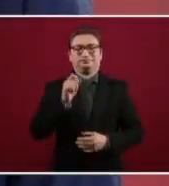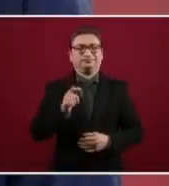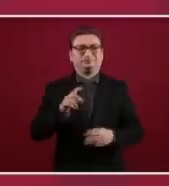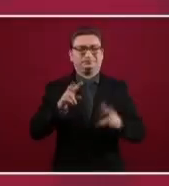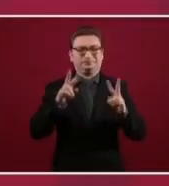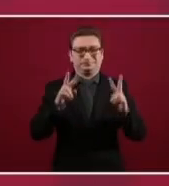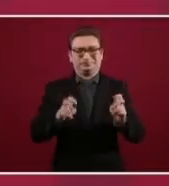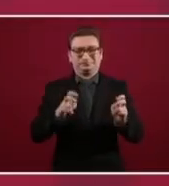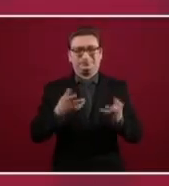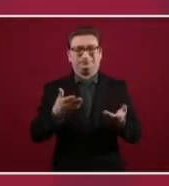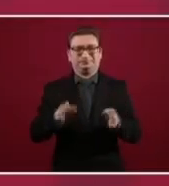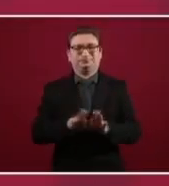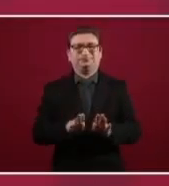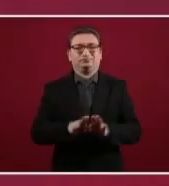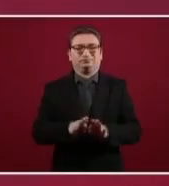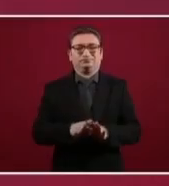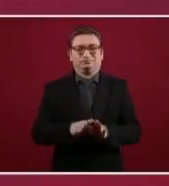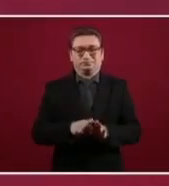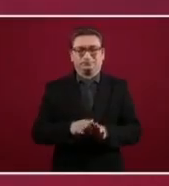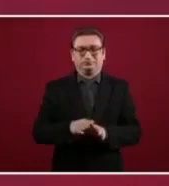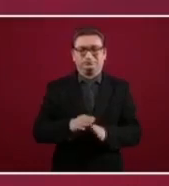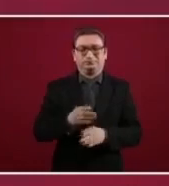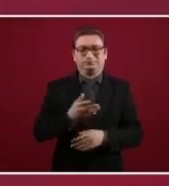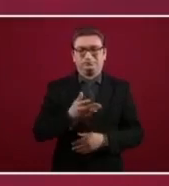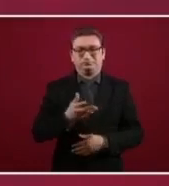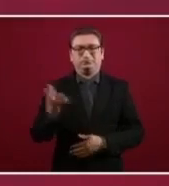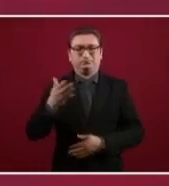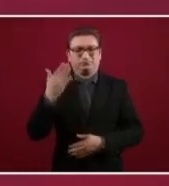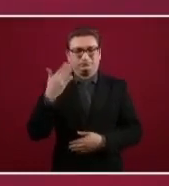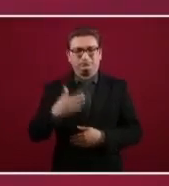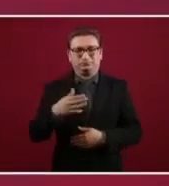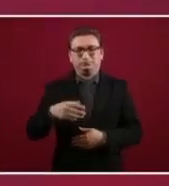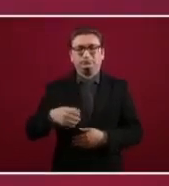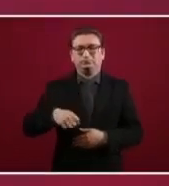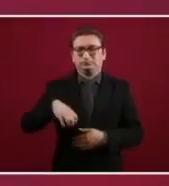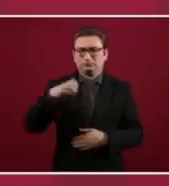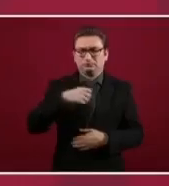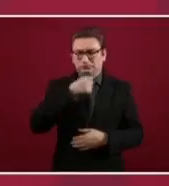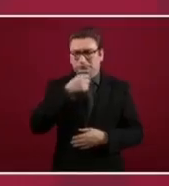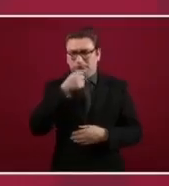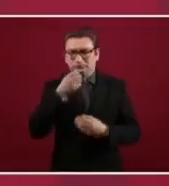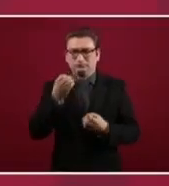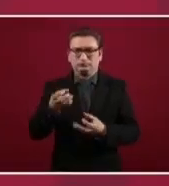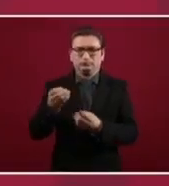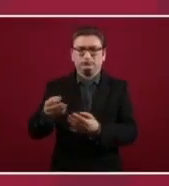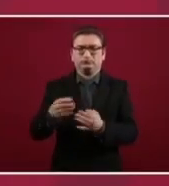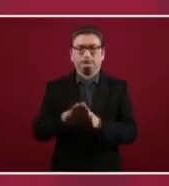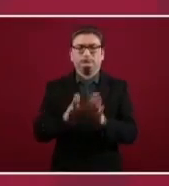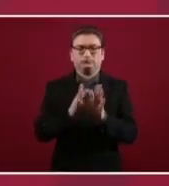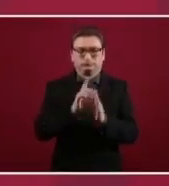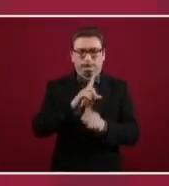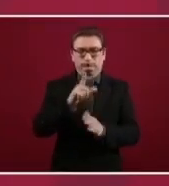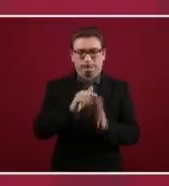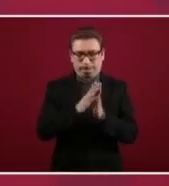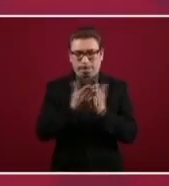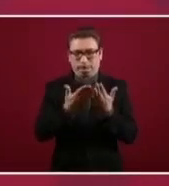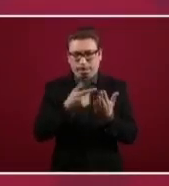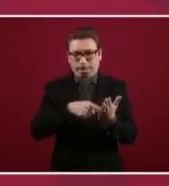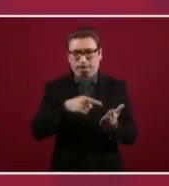no si se leyera más vamos a recomendar unos libros